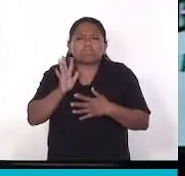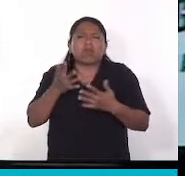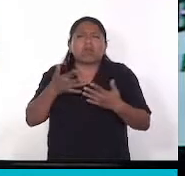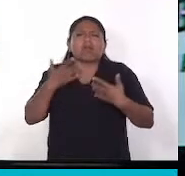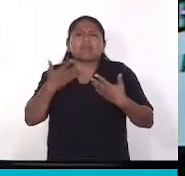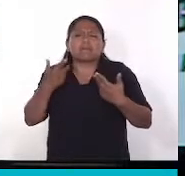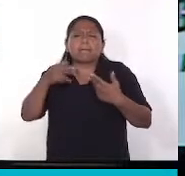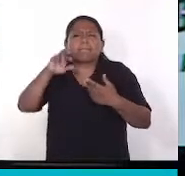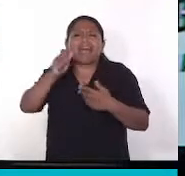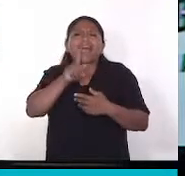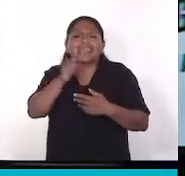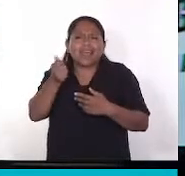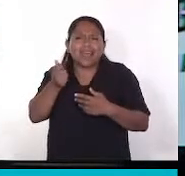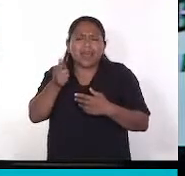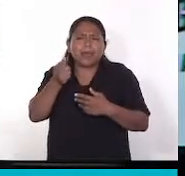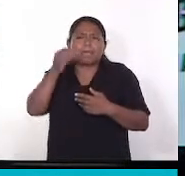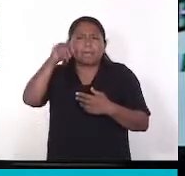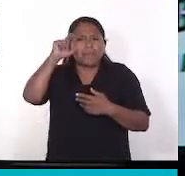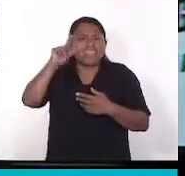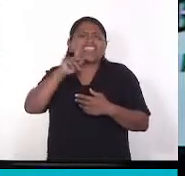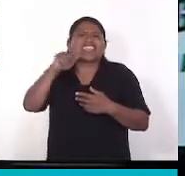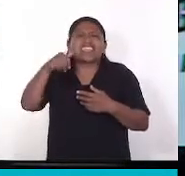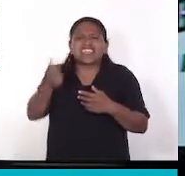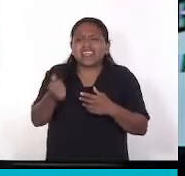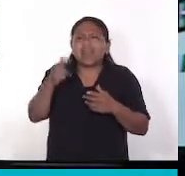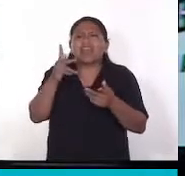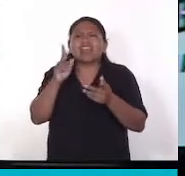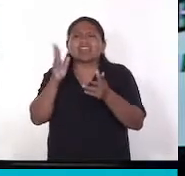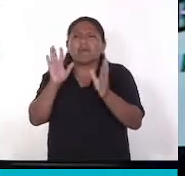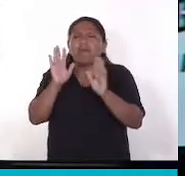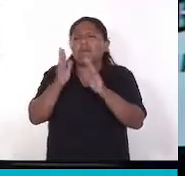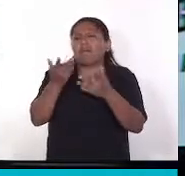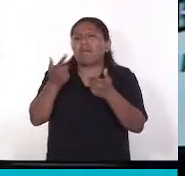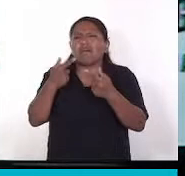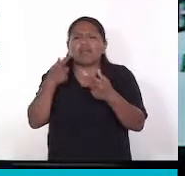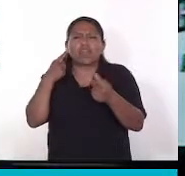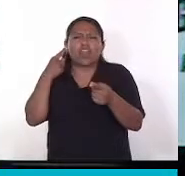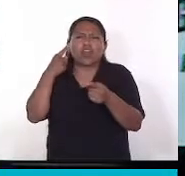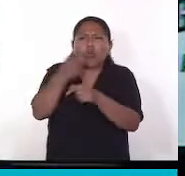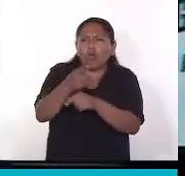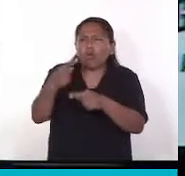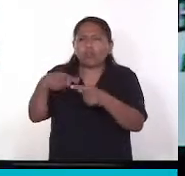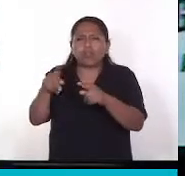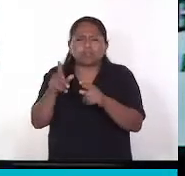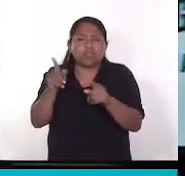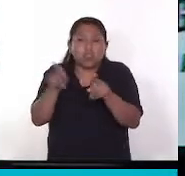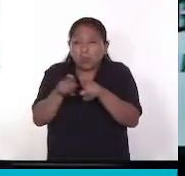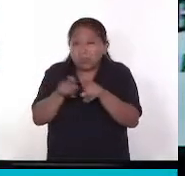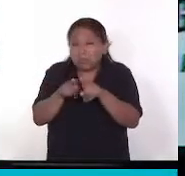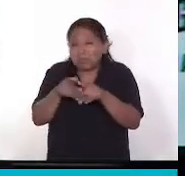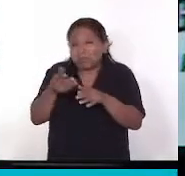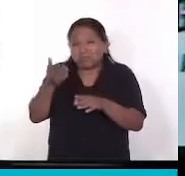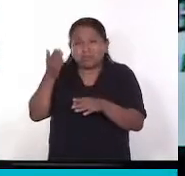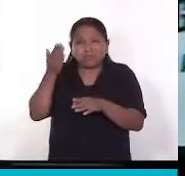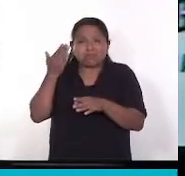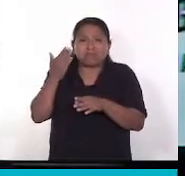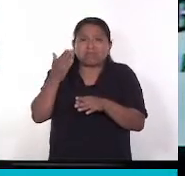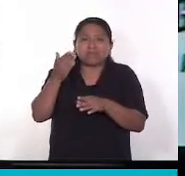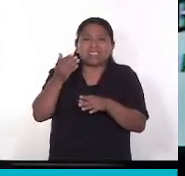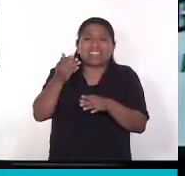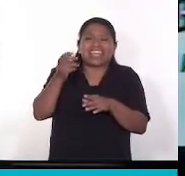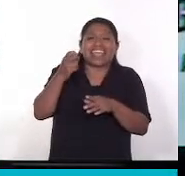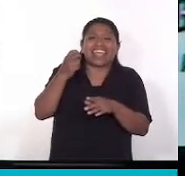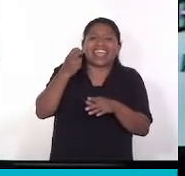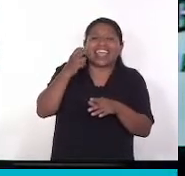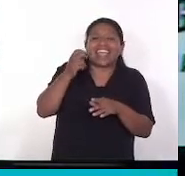Medina, porque ese método de los carpetazos, de hacer frente contra los organizadores, se usó contra ATE Ensenada en el astillero